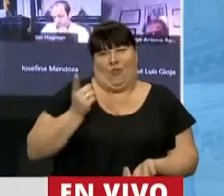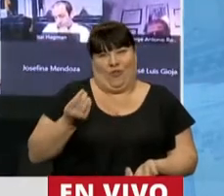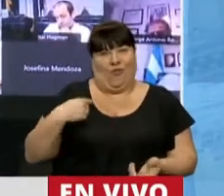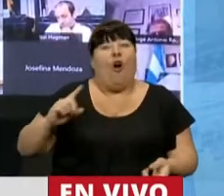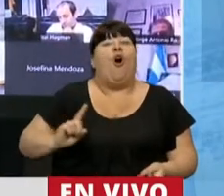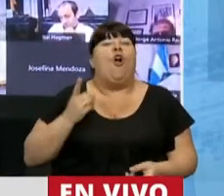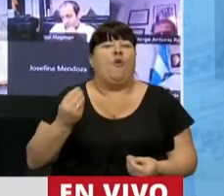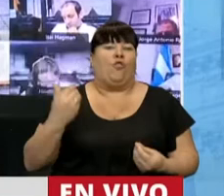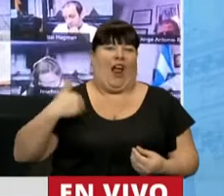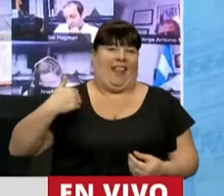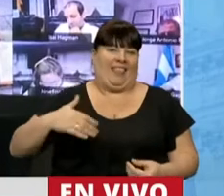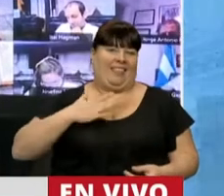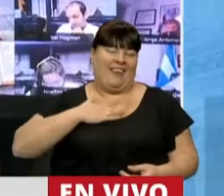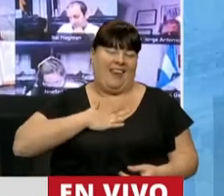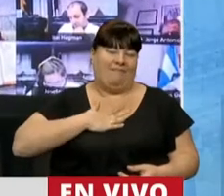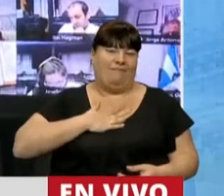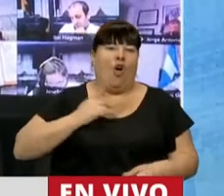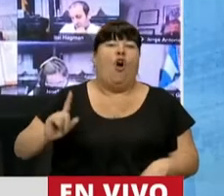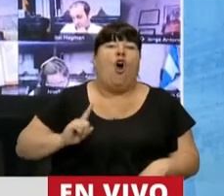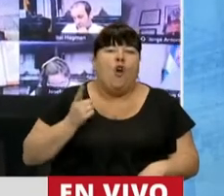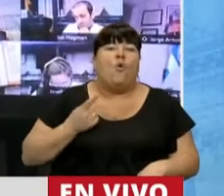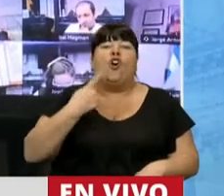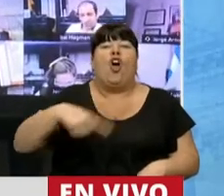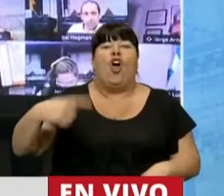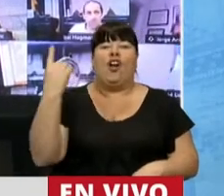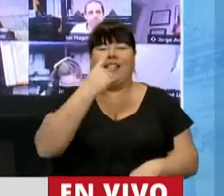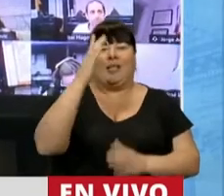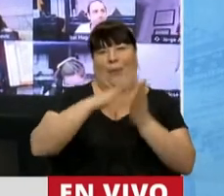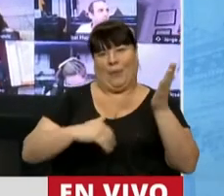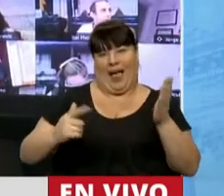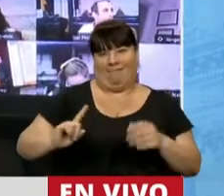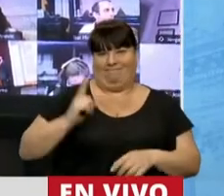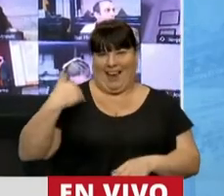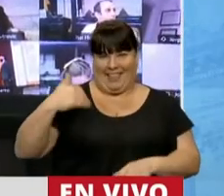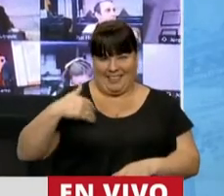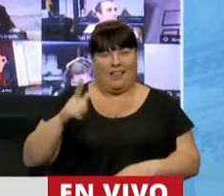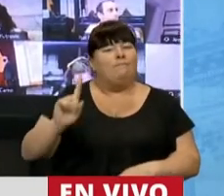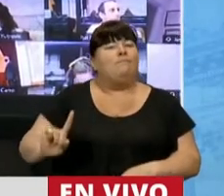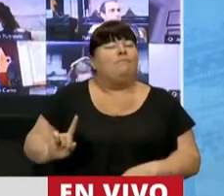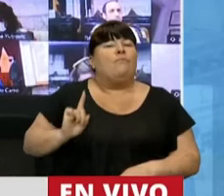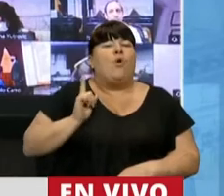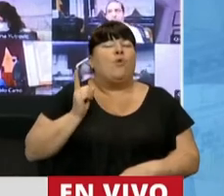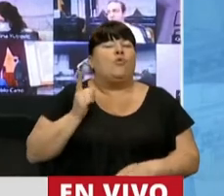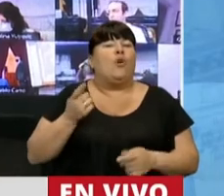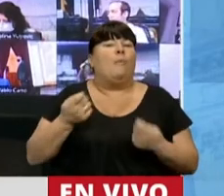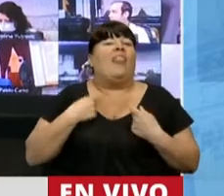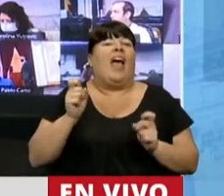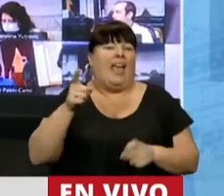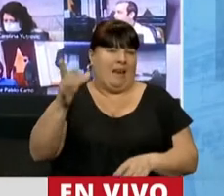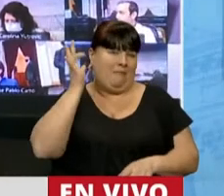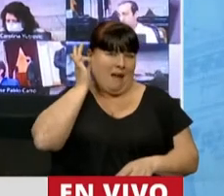por orgullo a la camiseta, por orgullo a la celeste y blanca. Ese orgullo que me hizo sentir el